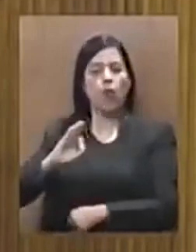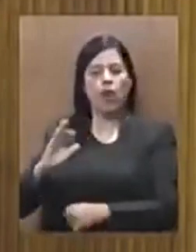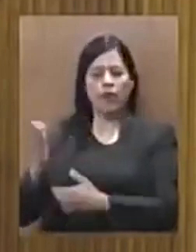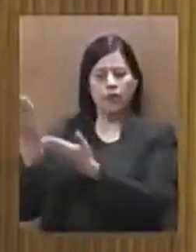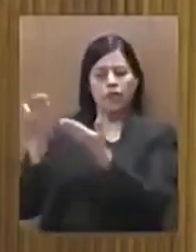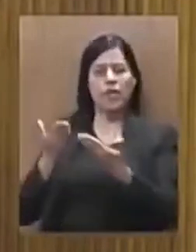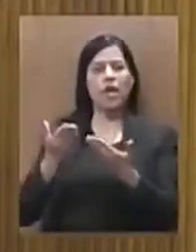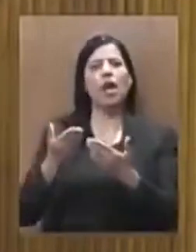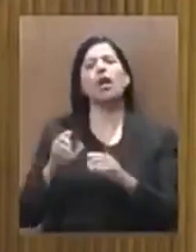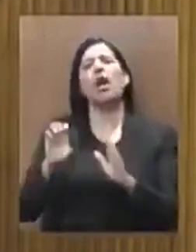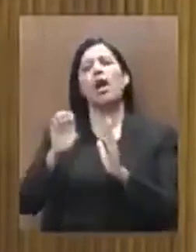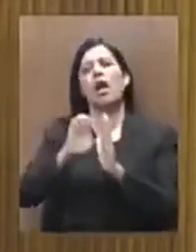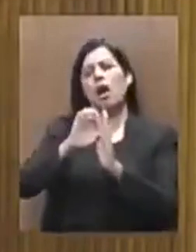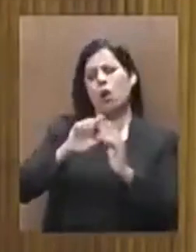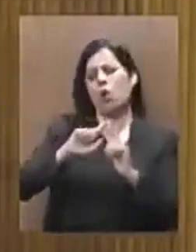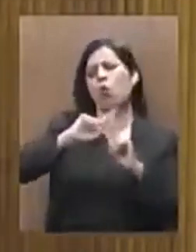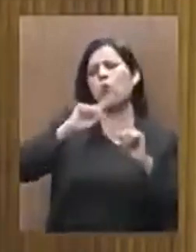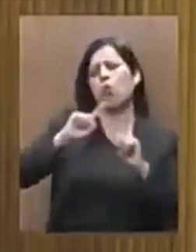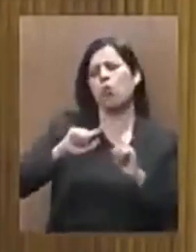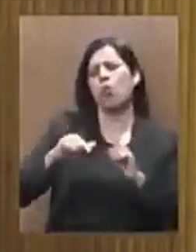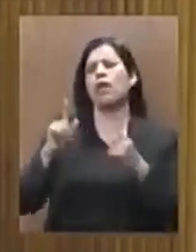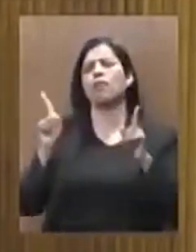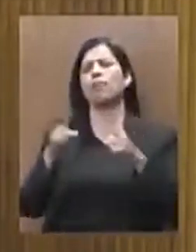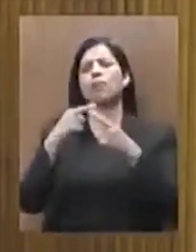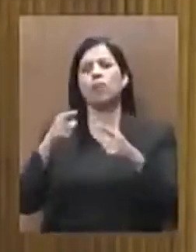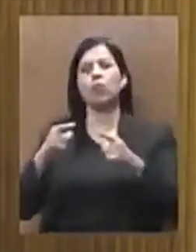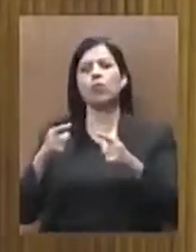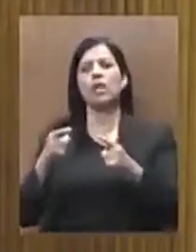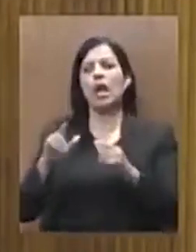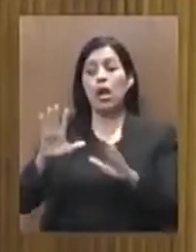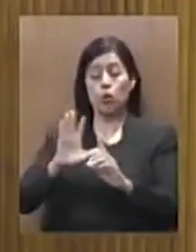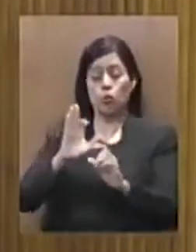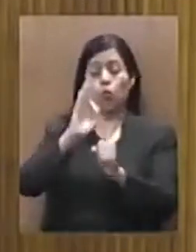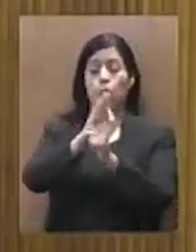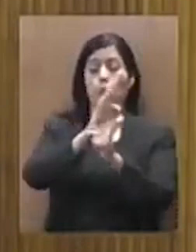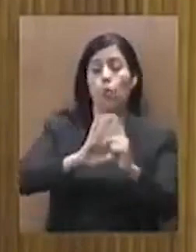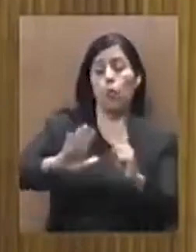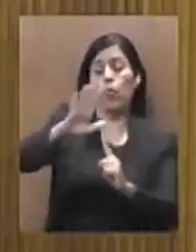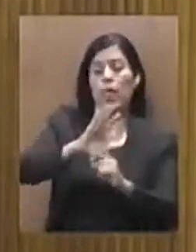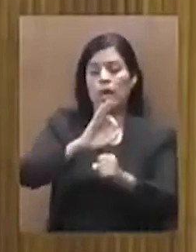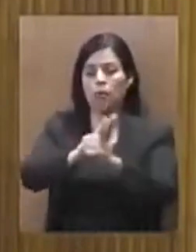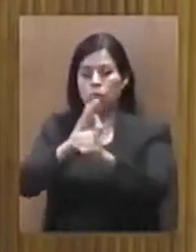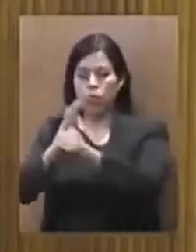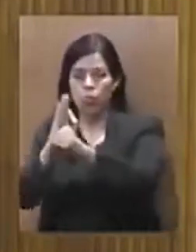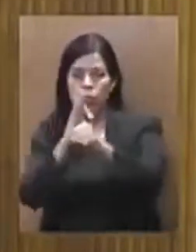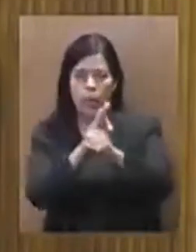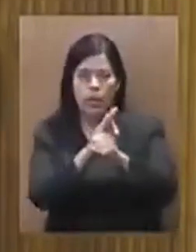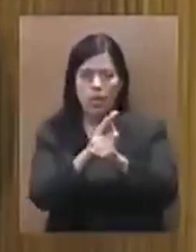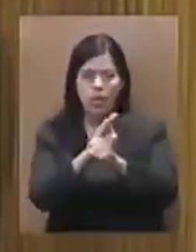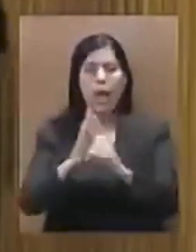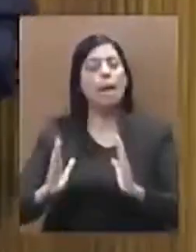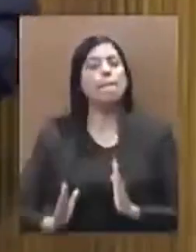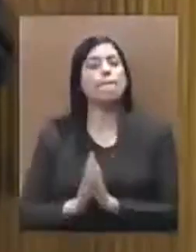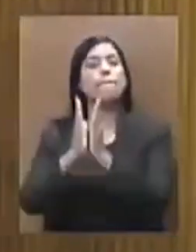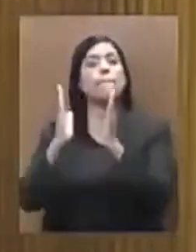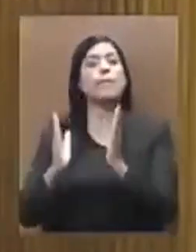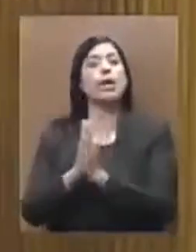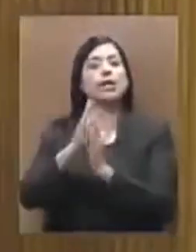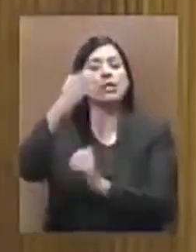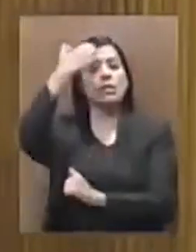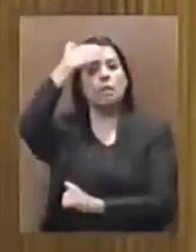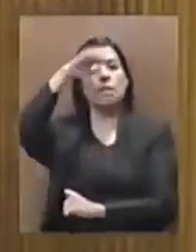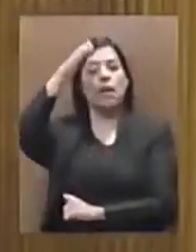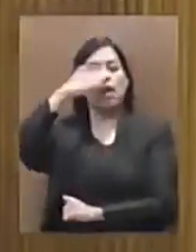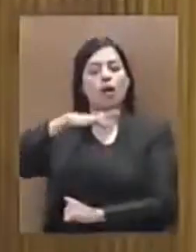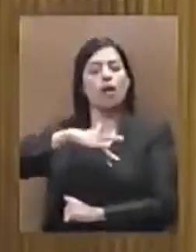acudir a un evento cultural evidentemente con una zona de seguridad que tiene que ser resguardada pueden participar de